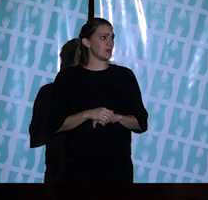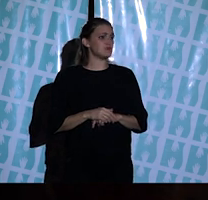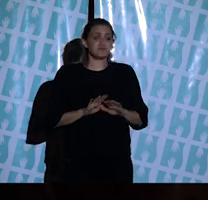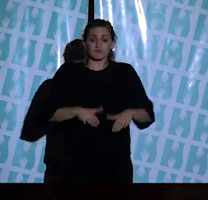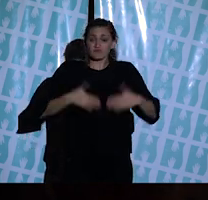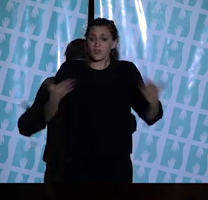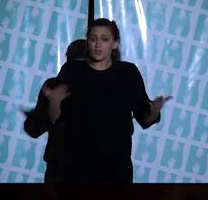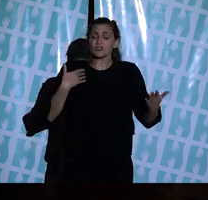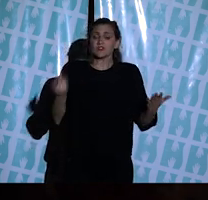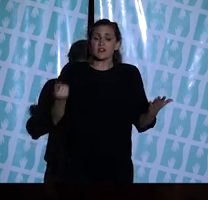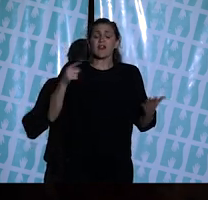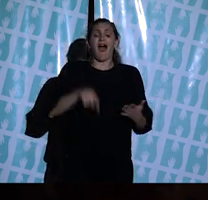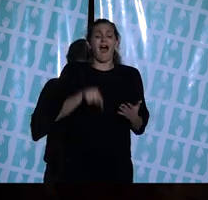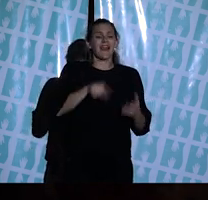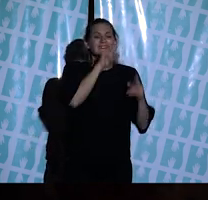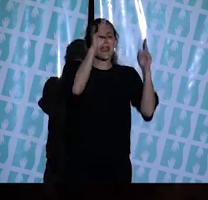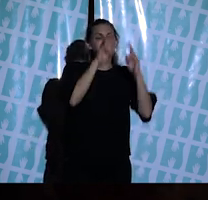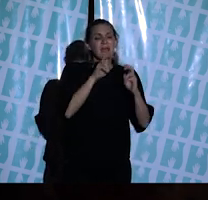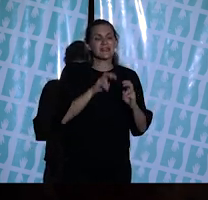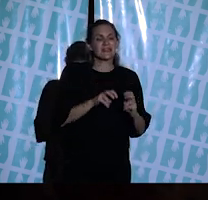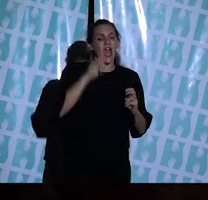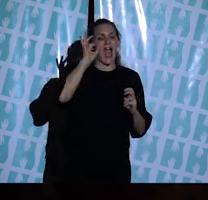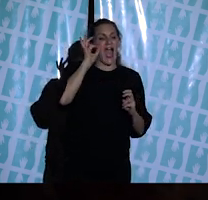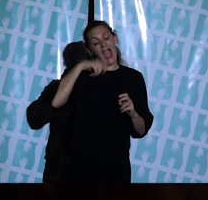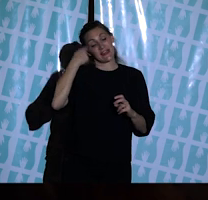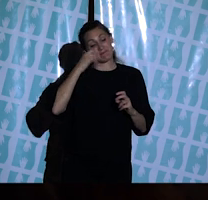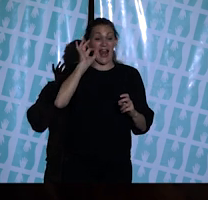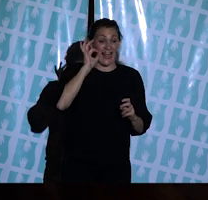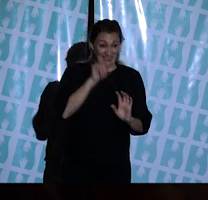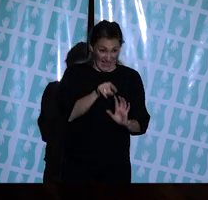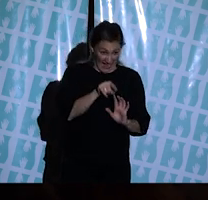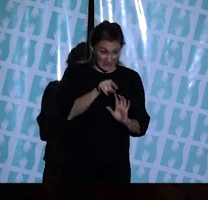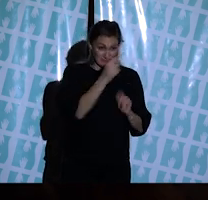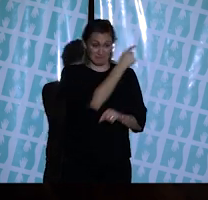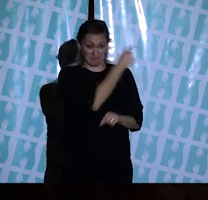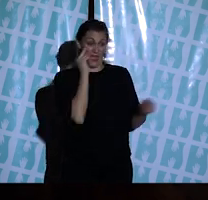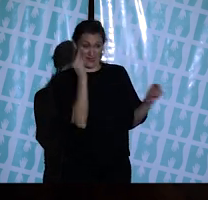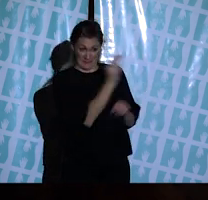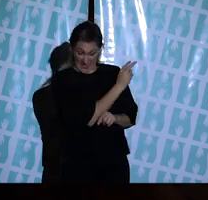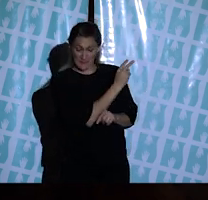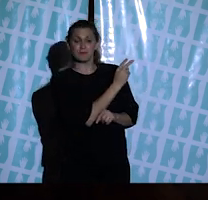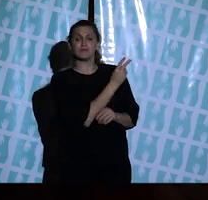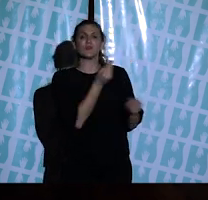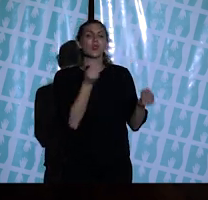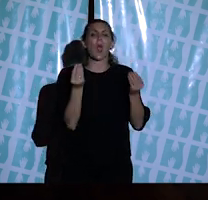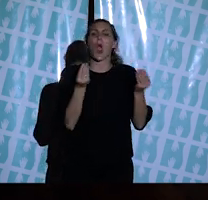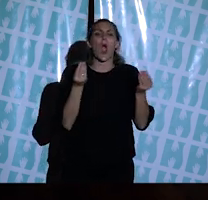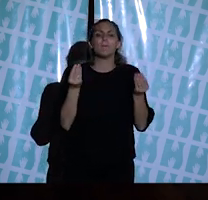Esto es un estudio de ratas. Yo les quiero contar simplemente para que ustedes vean cómo funciona esto en